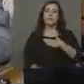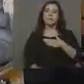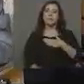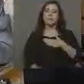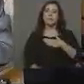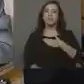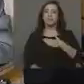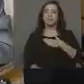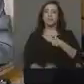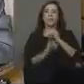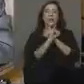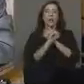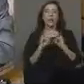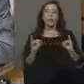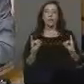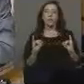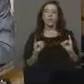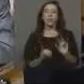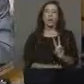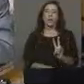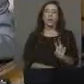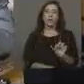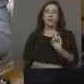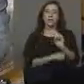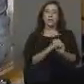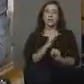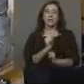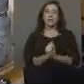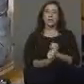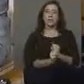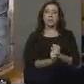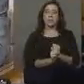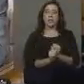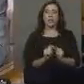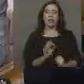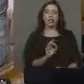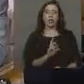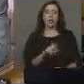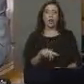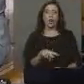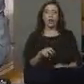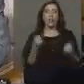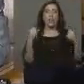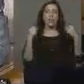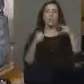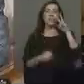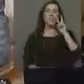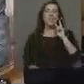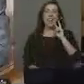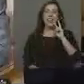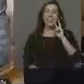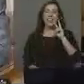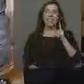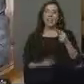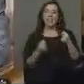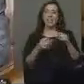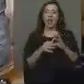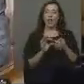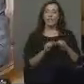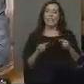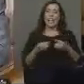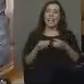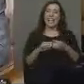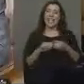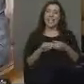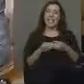Quisiera informar que desde hace 26 años, el Torreón Deportes Valdivia ha venido tratando de organizar un